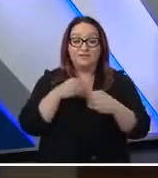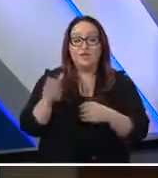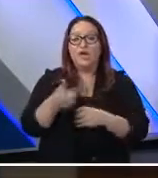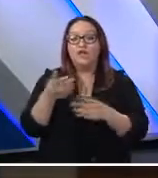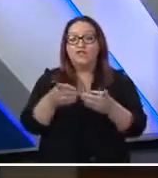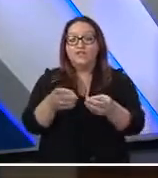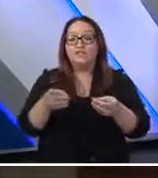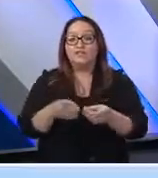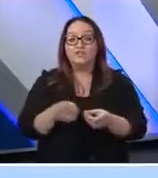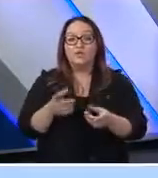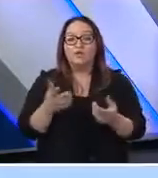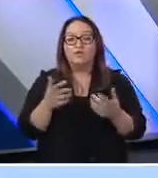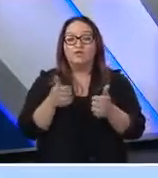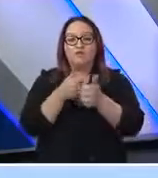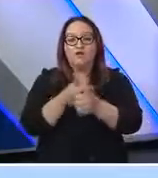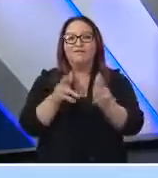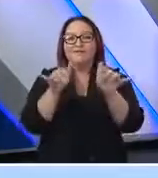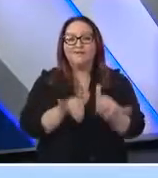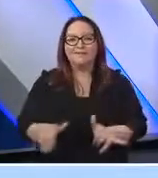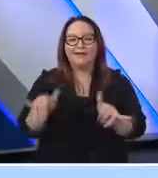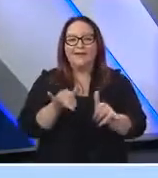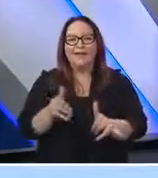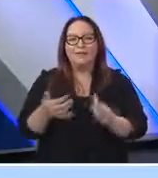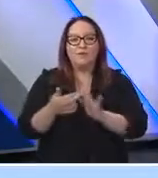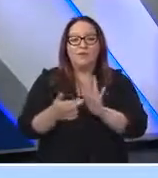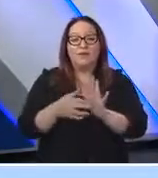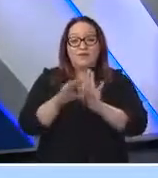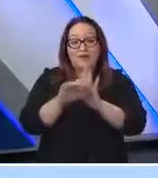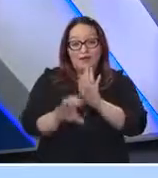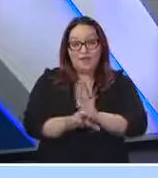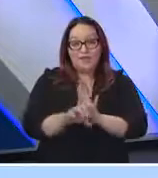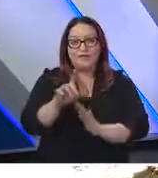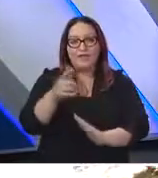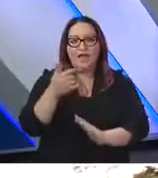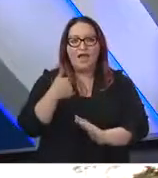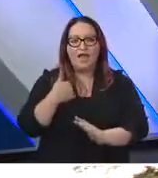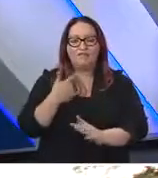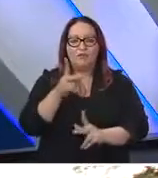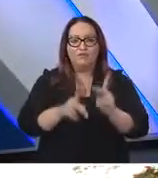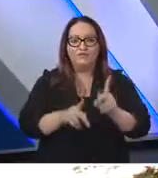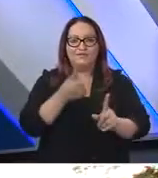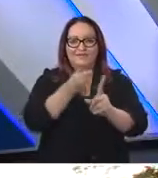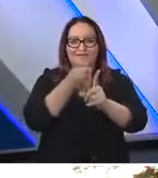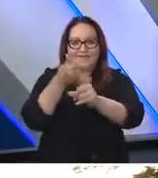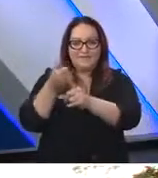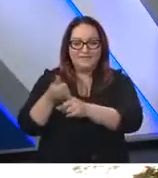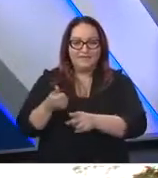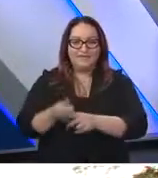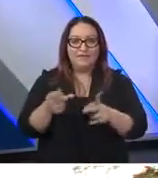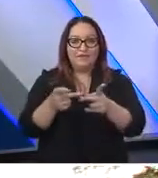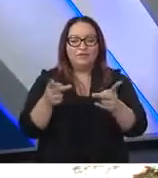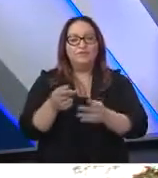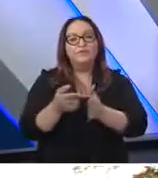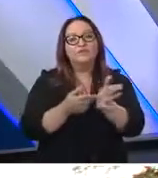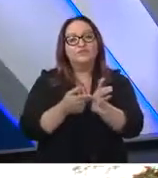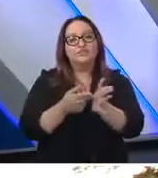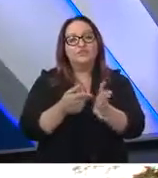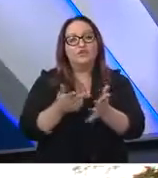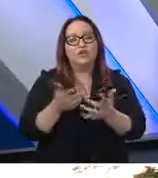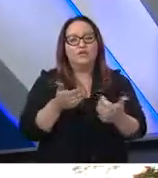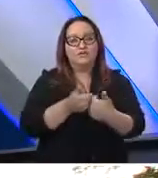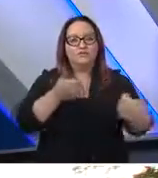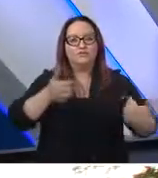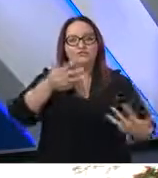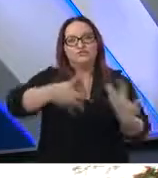están siguiendo el mismo protocolo el distrito escolar de mcallen incluso tiene un oficial en cada uno de sus sitios para garantizar el distanciamiento